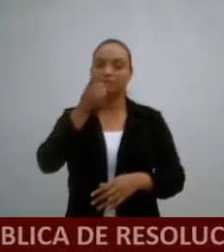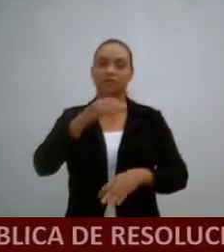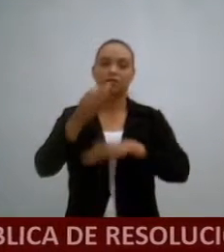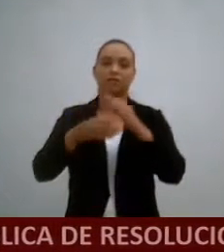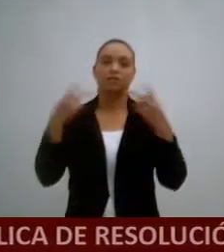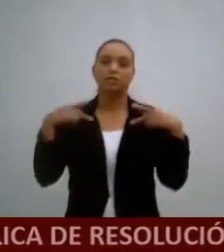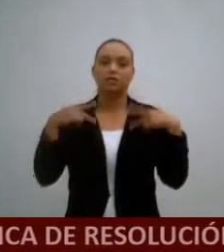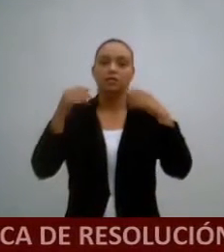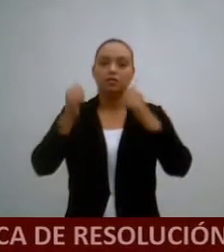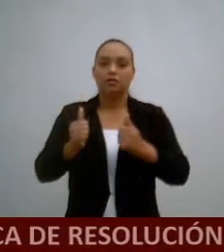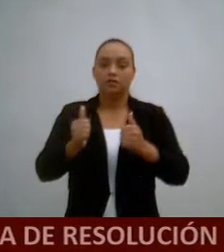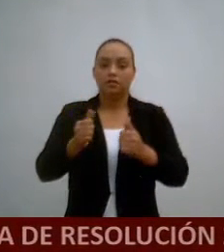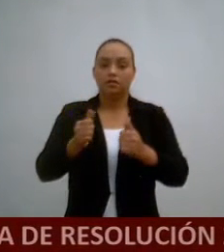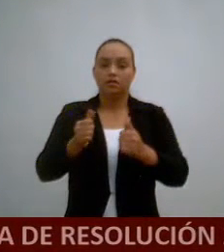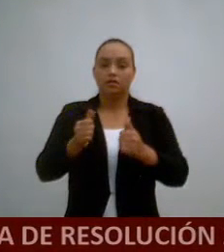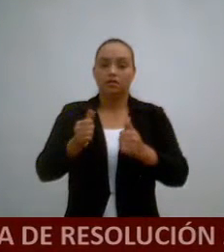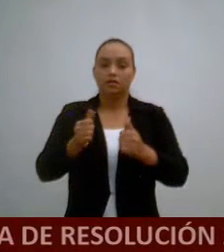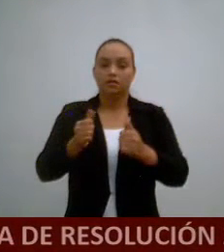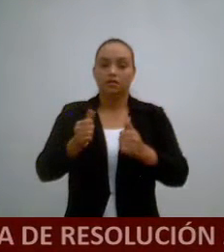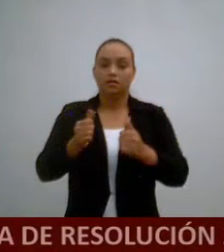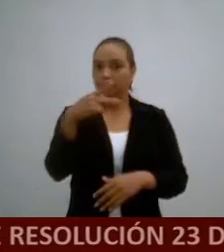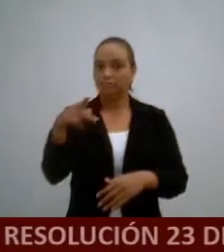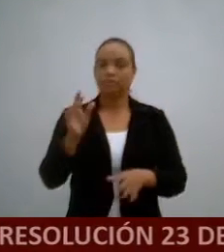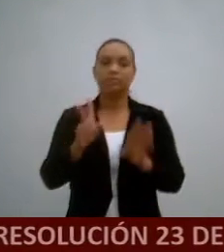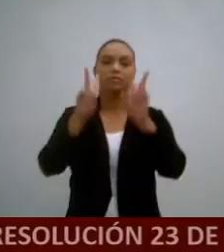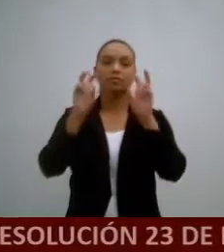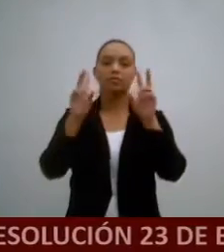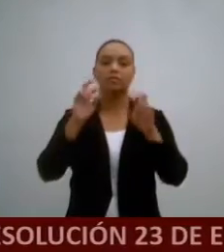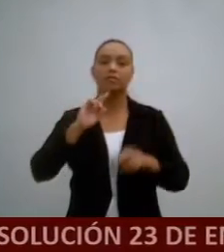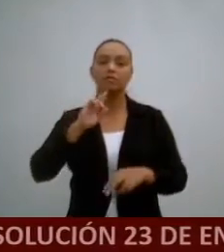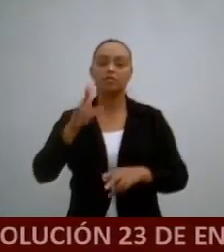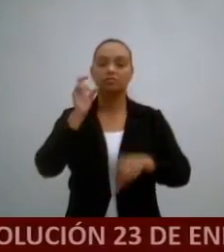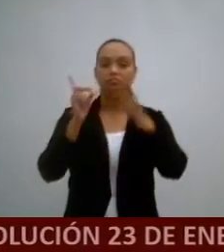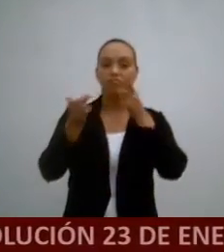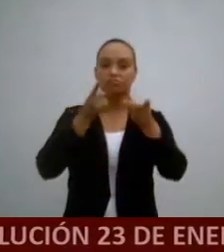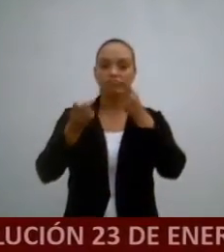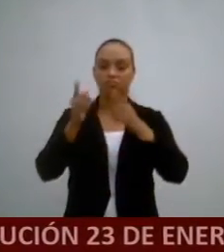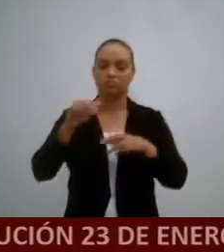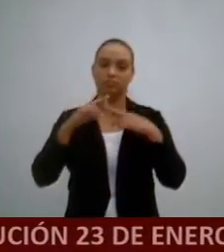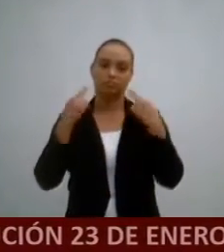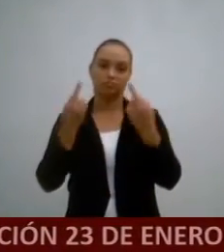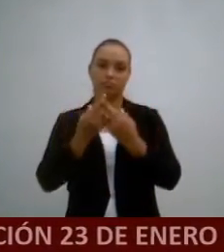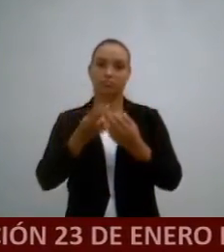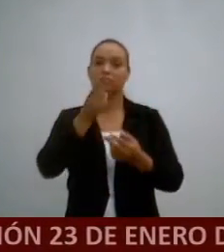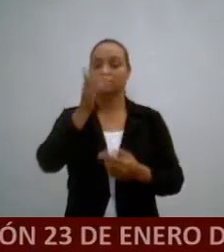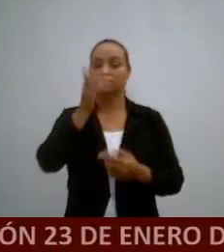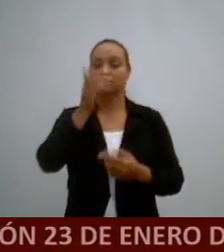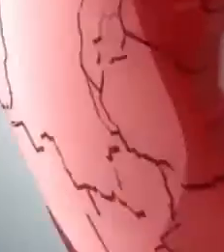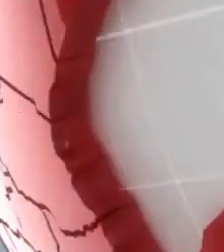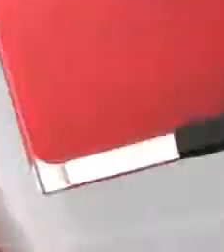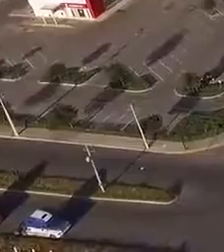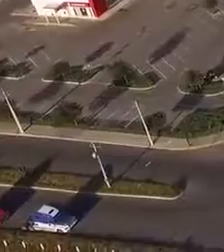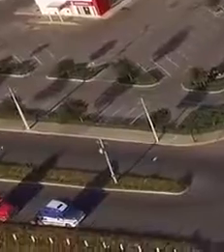forma que dependerá de ellos hacer uso de los instrumentos jurídicos en materia electoral. Así lo dio a conocer el tribunal en